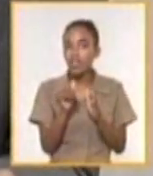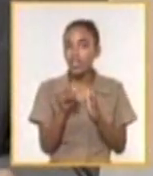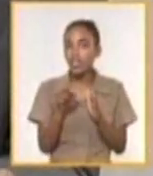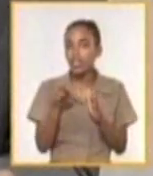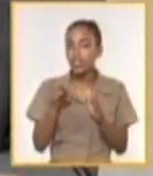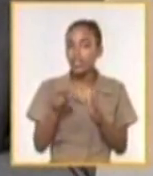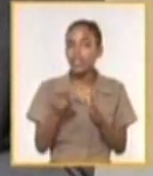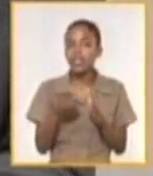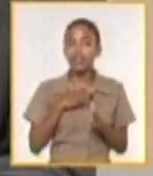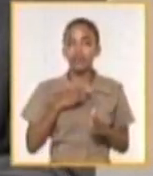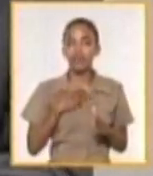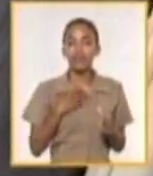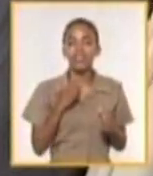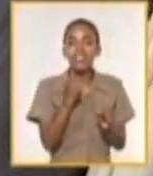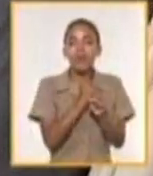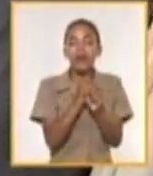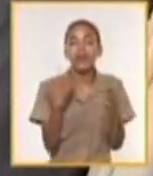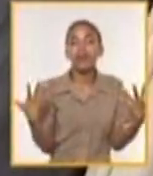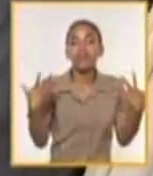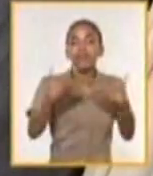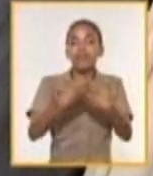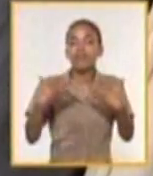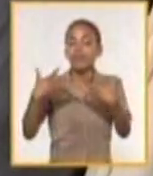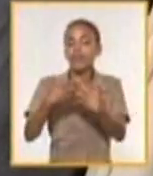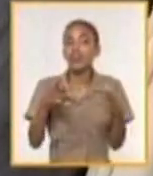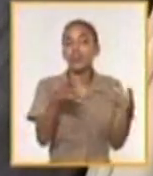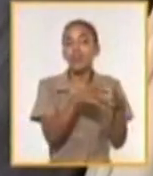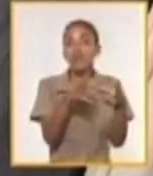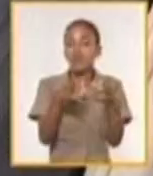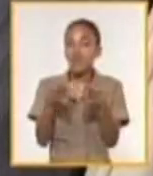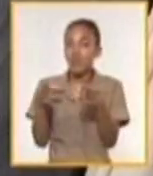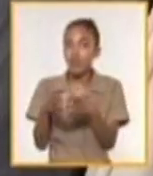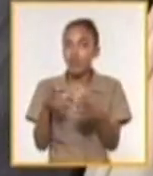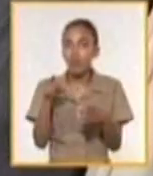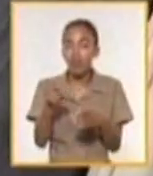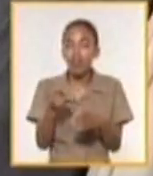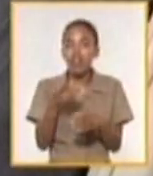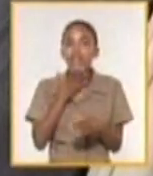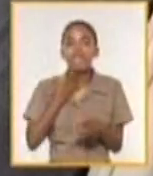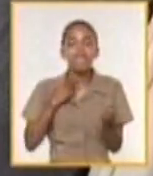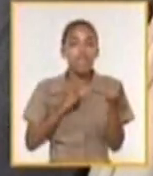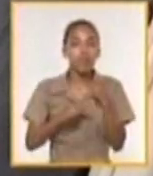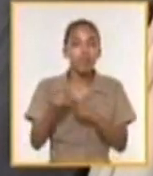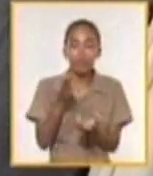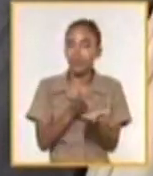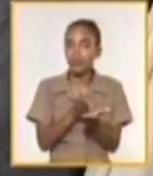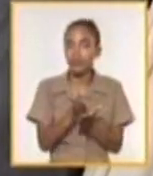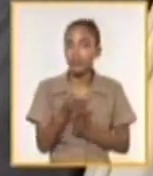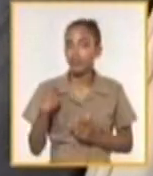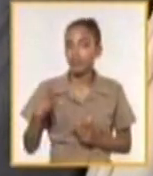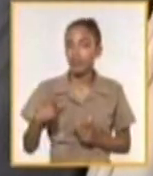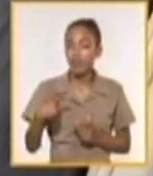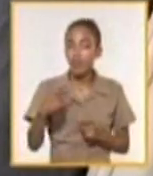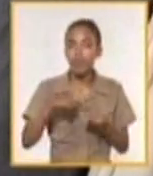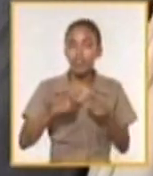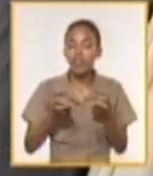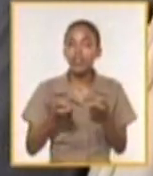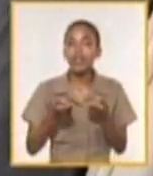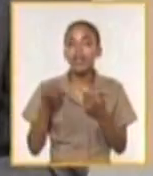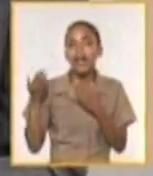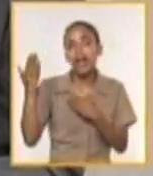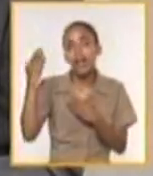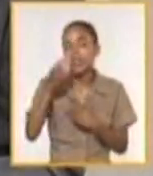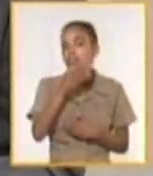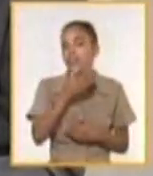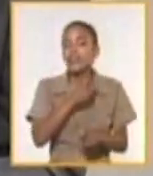unidad. Siempre esa fue una obsesión en Hart, que la mantuvo todo el tiempo porque era una enseñanza de Fidel. Es decir, fue un hombre